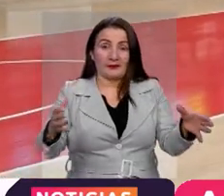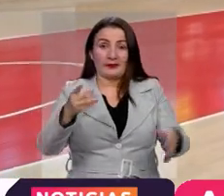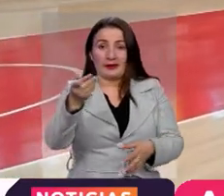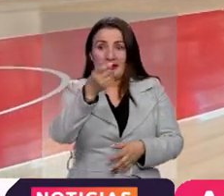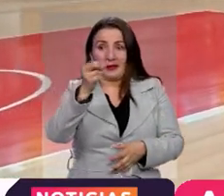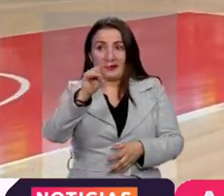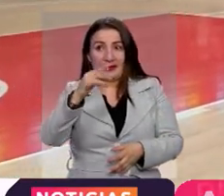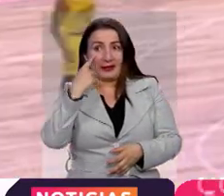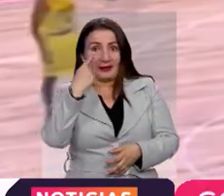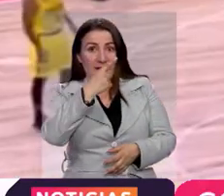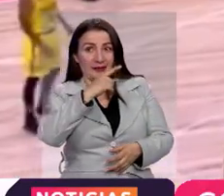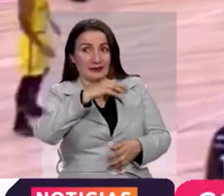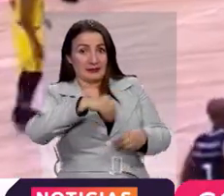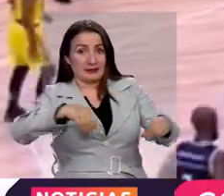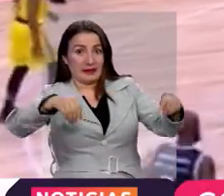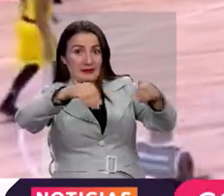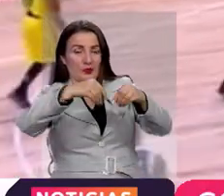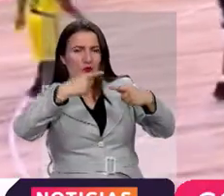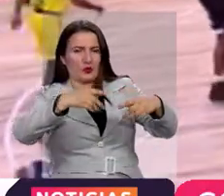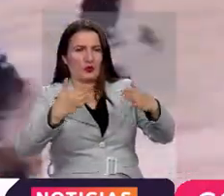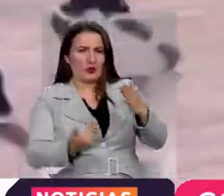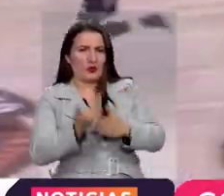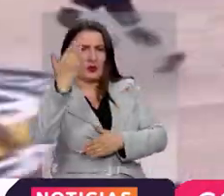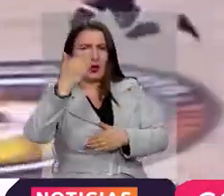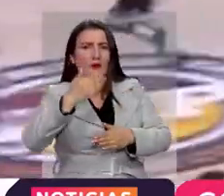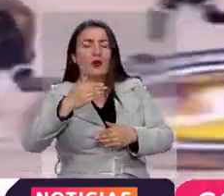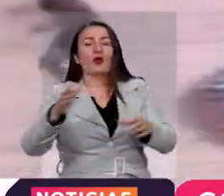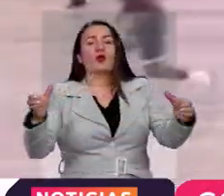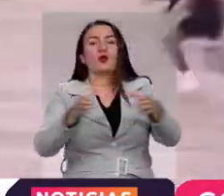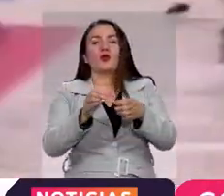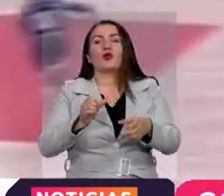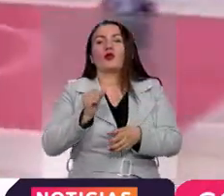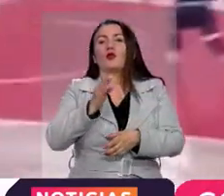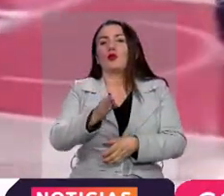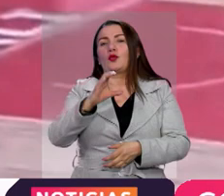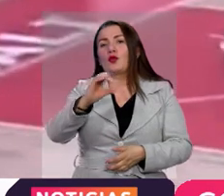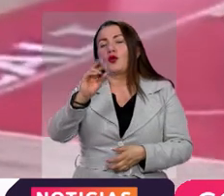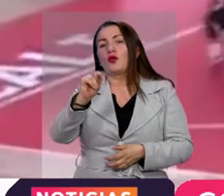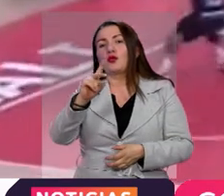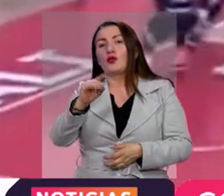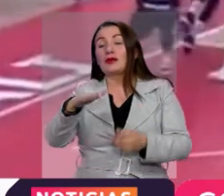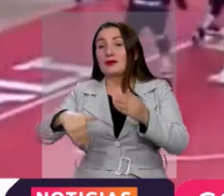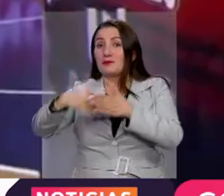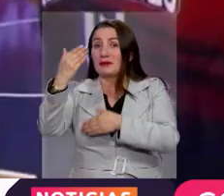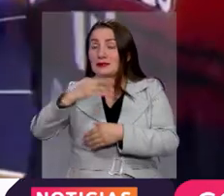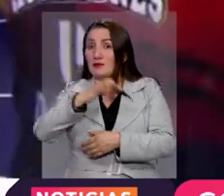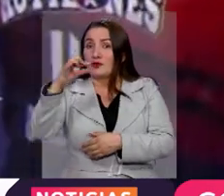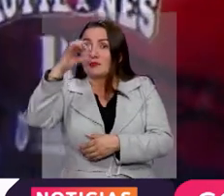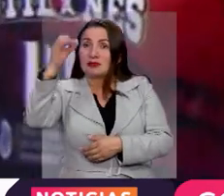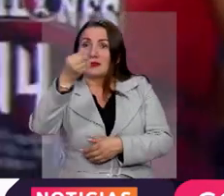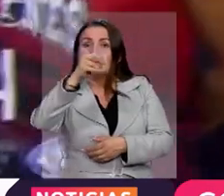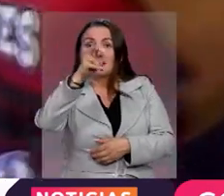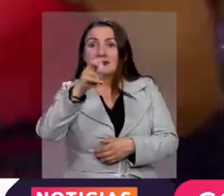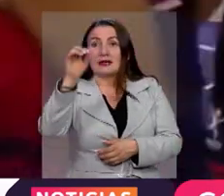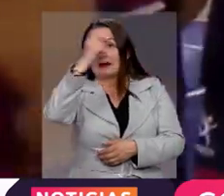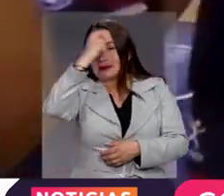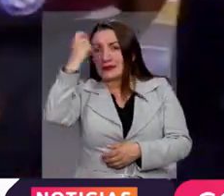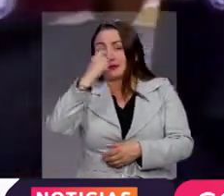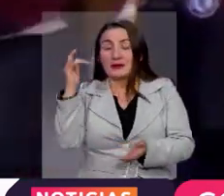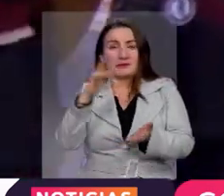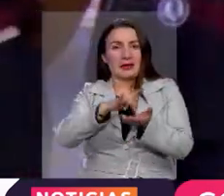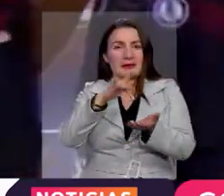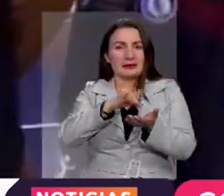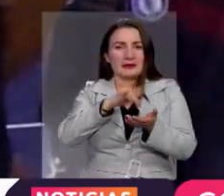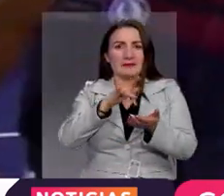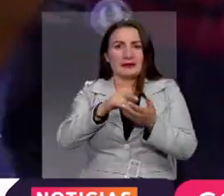la nueva casa del Club Cóndores en la Liga Profesional que iniciará el 17 de septiembre y que cuenta con la participación